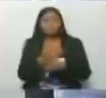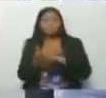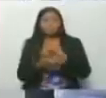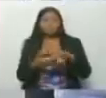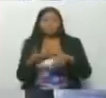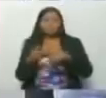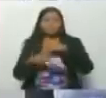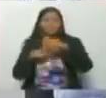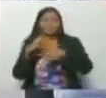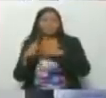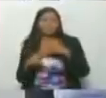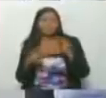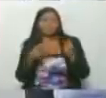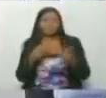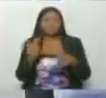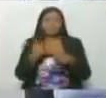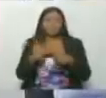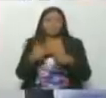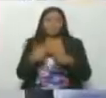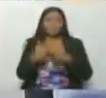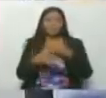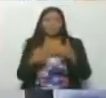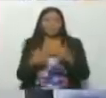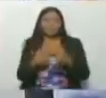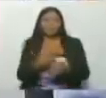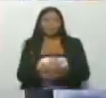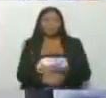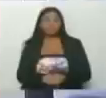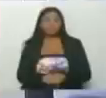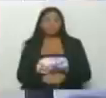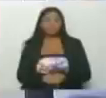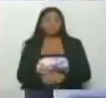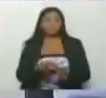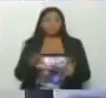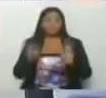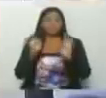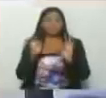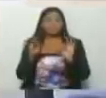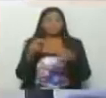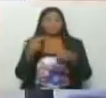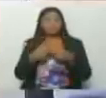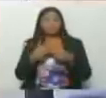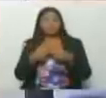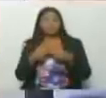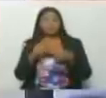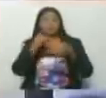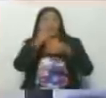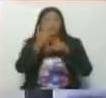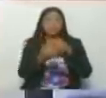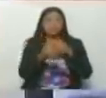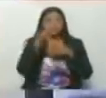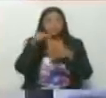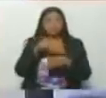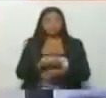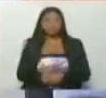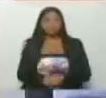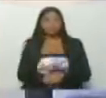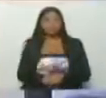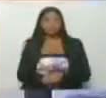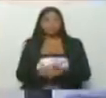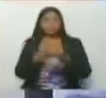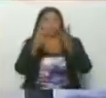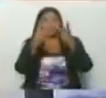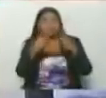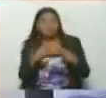producción petrolera violando las industrias básicas y esencialmente de la industria petrolera en la planificación en la administración